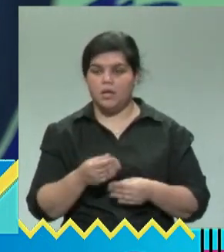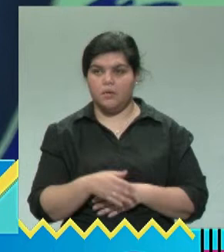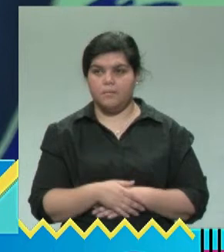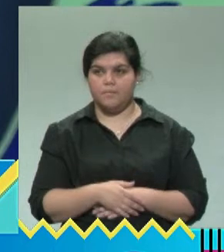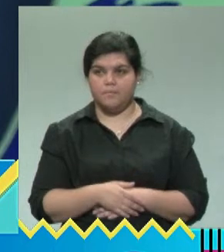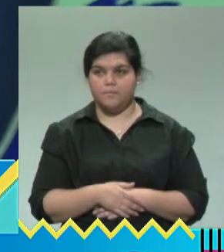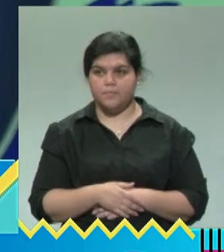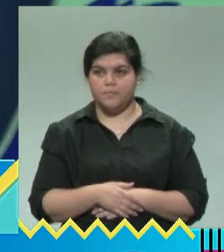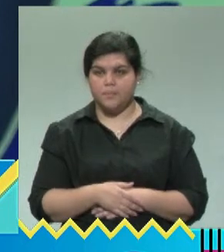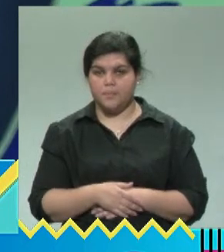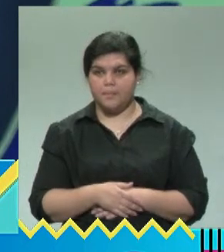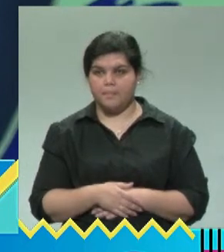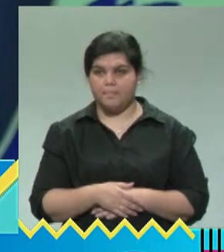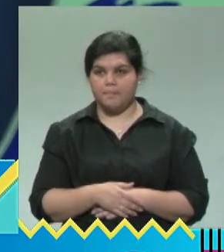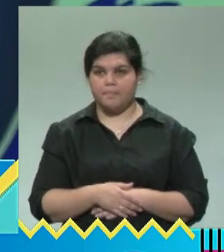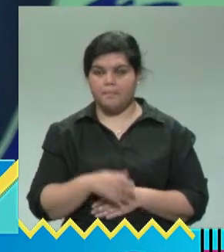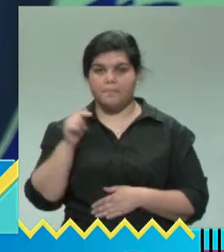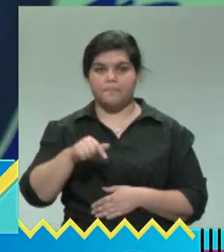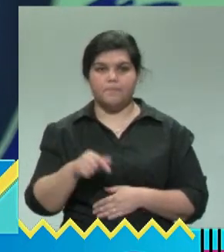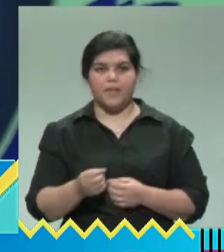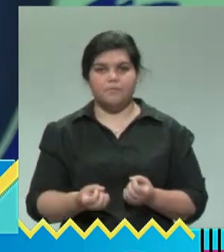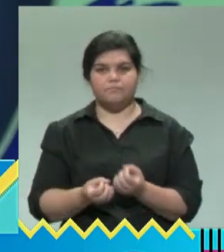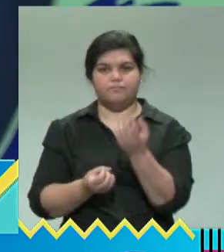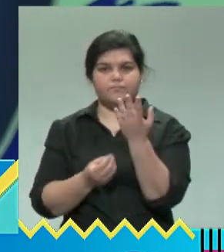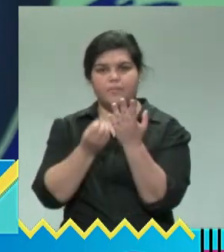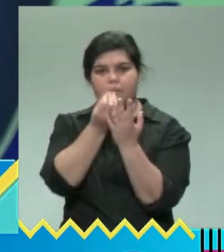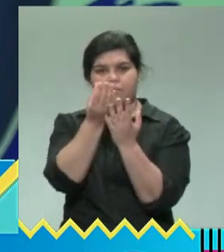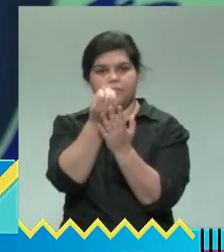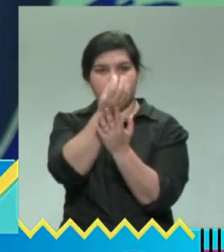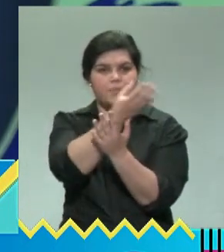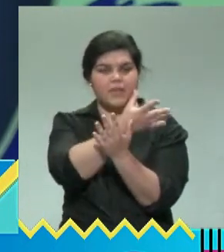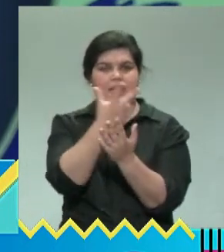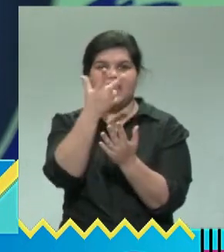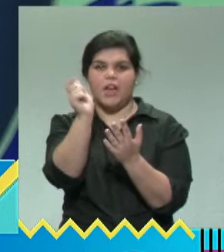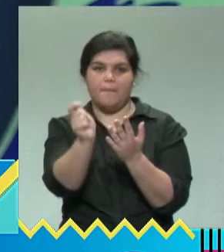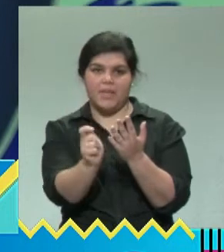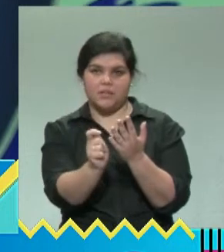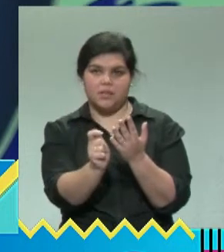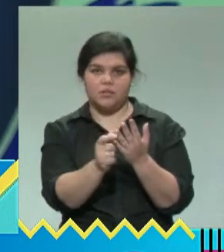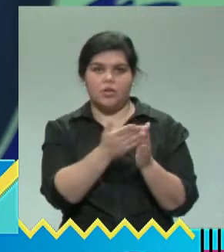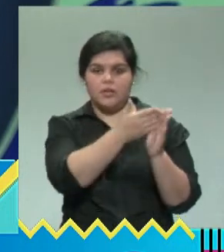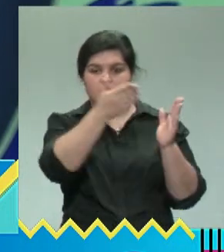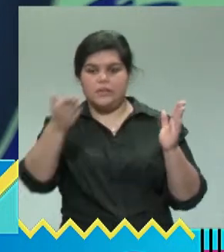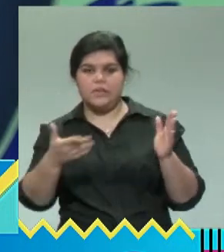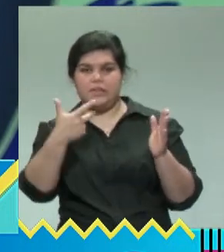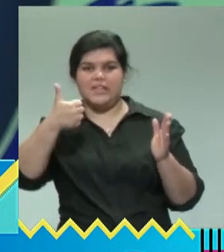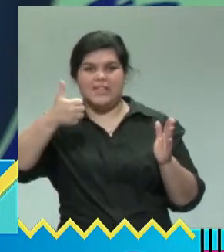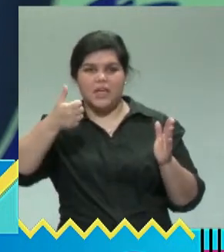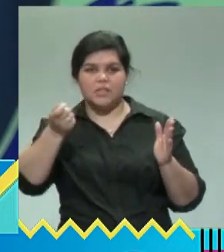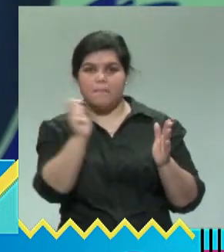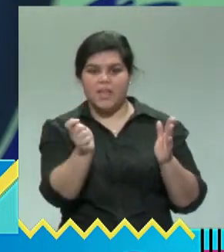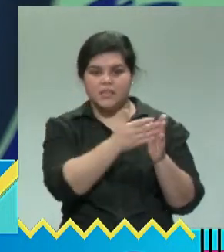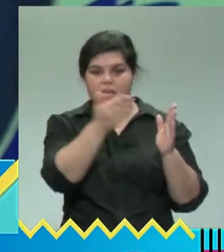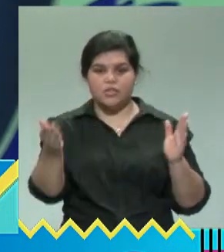así lo soliciten las tareas de desbrote solamente a 3 meses en esta época y no a 6 meses directamente, porque